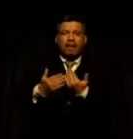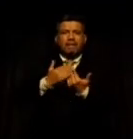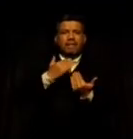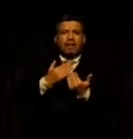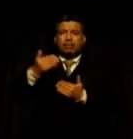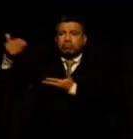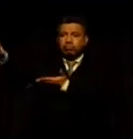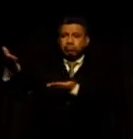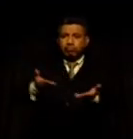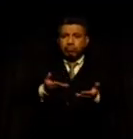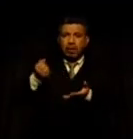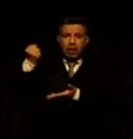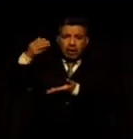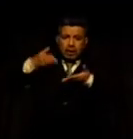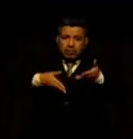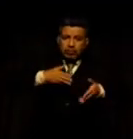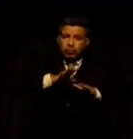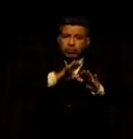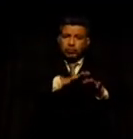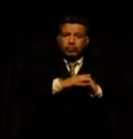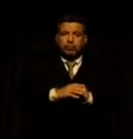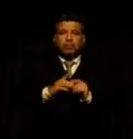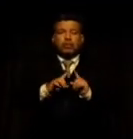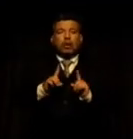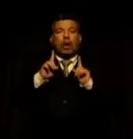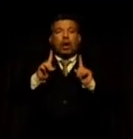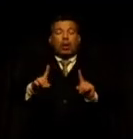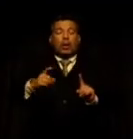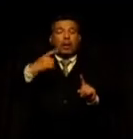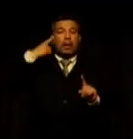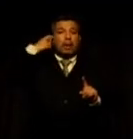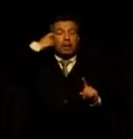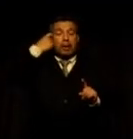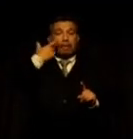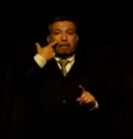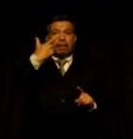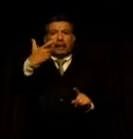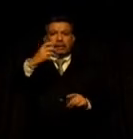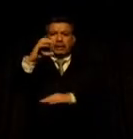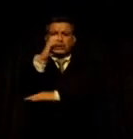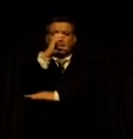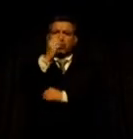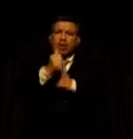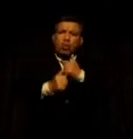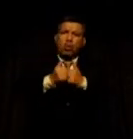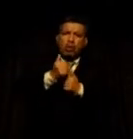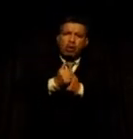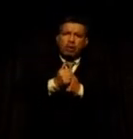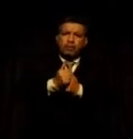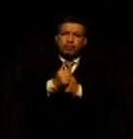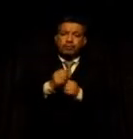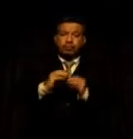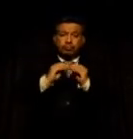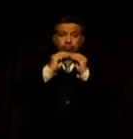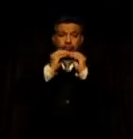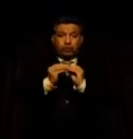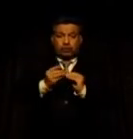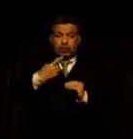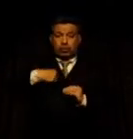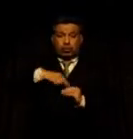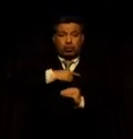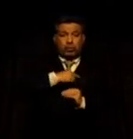llegada de este tipo de inversiones pero ahora el reto más grande que tenemos en colombia es que en la medida que nosotros